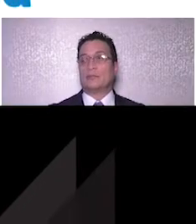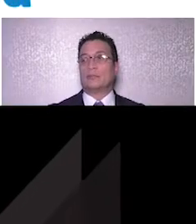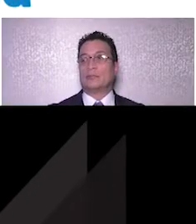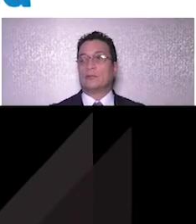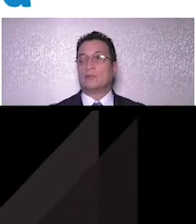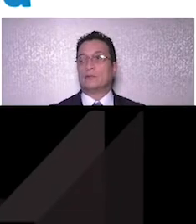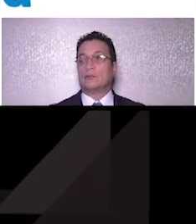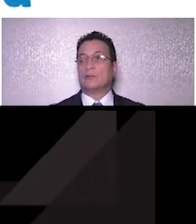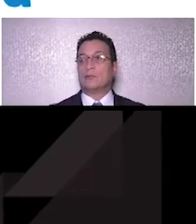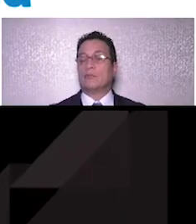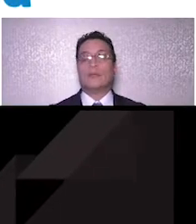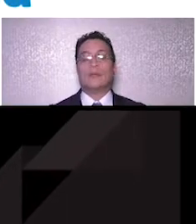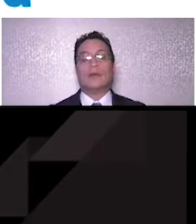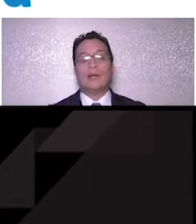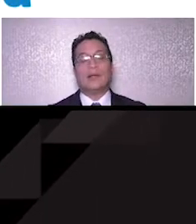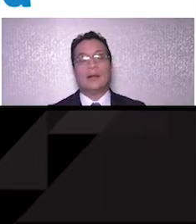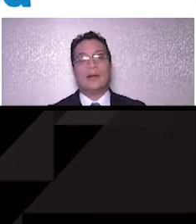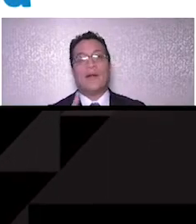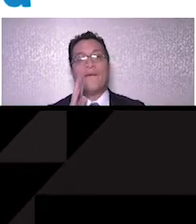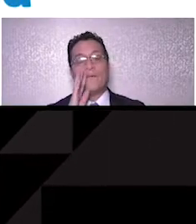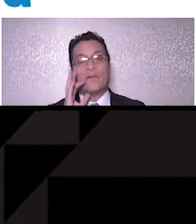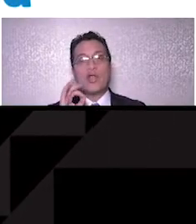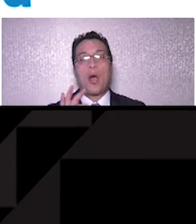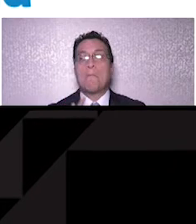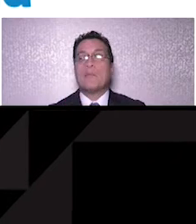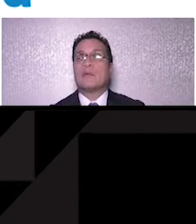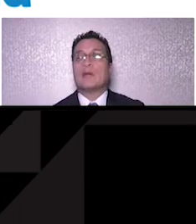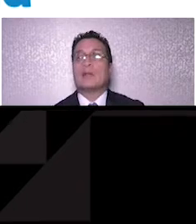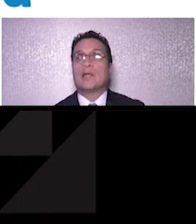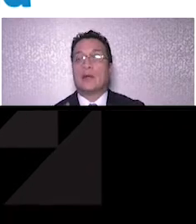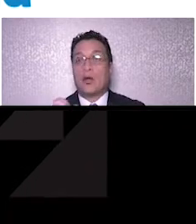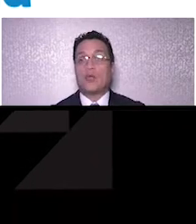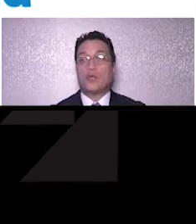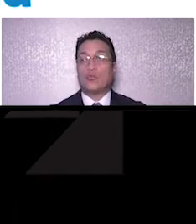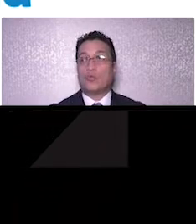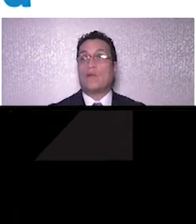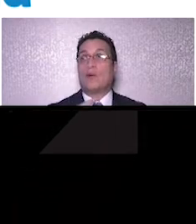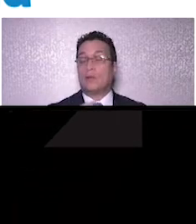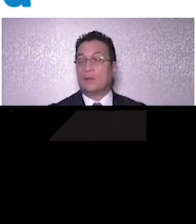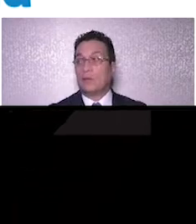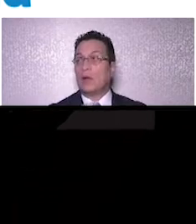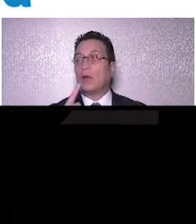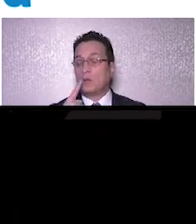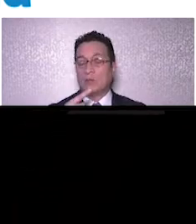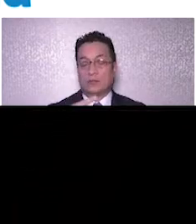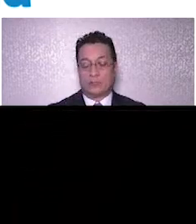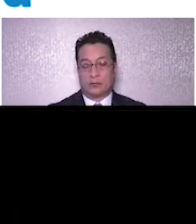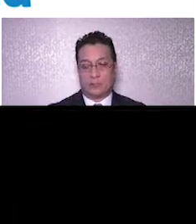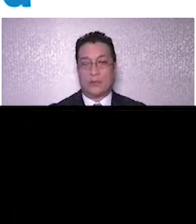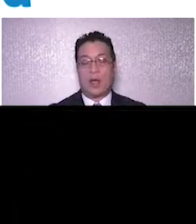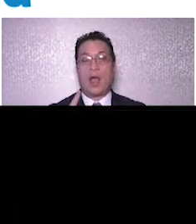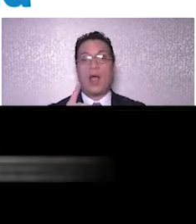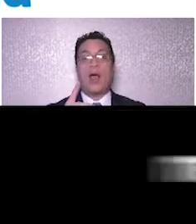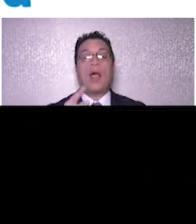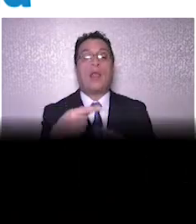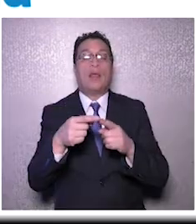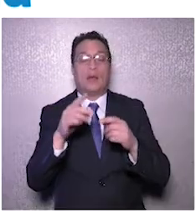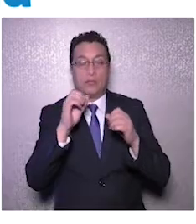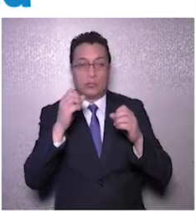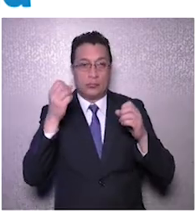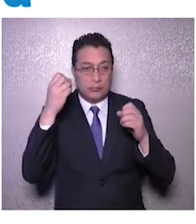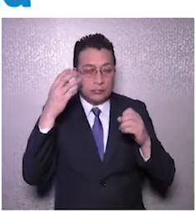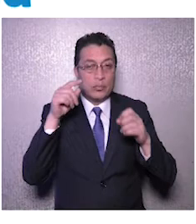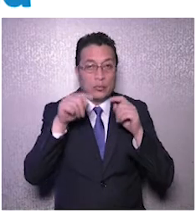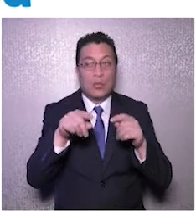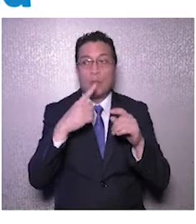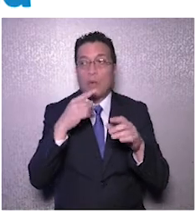¿Qué es esto de la informática biomédica? Esto es una nueva disciplina, en realidad es una interdisciplina. Nos describimos como una intersección